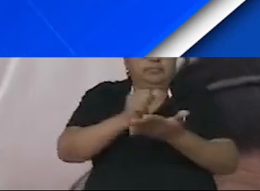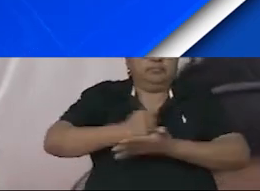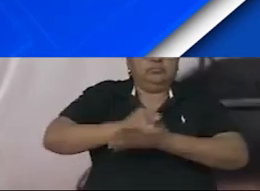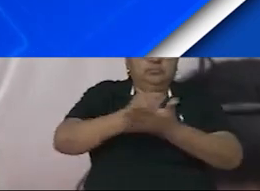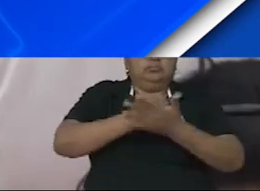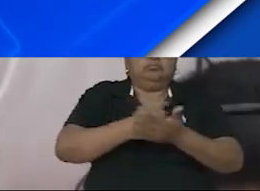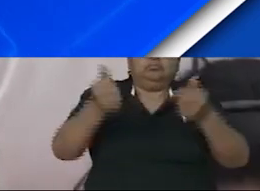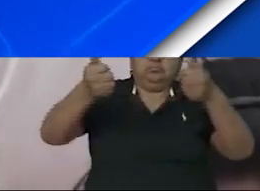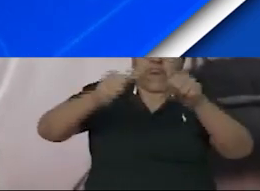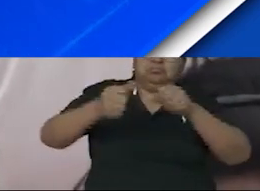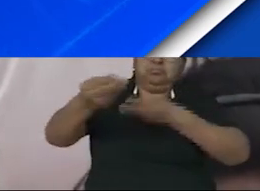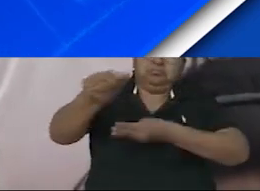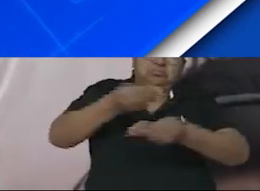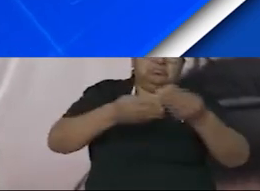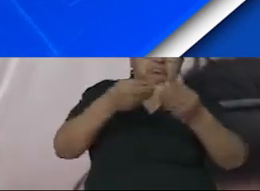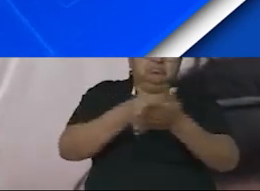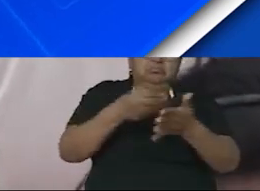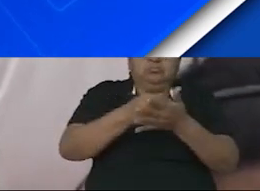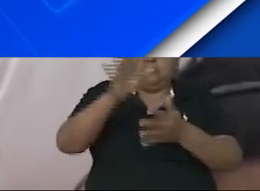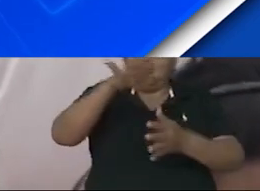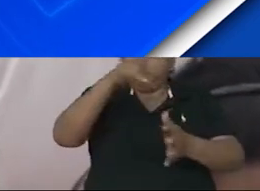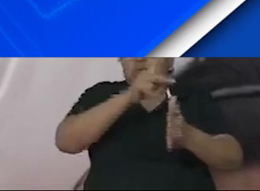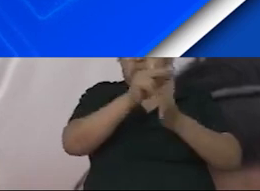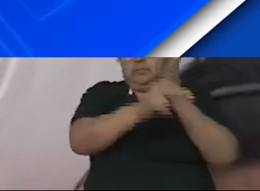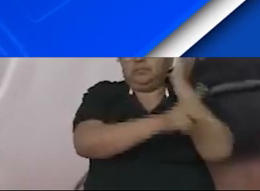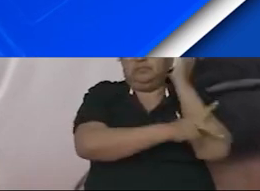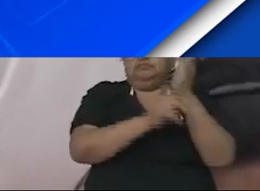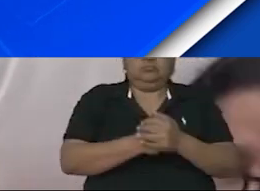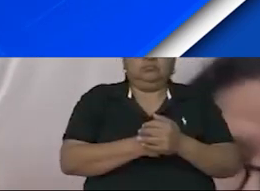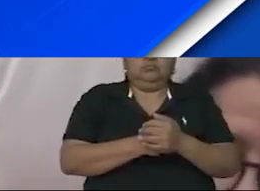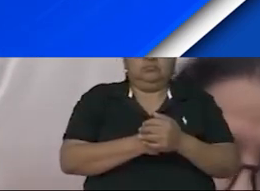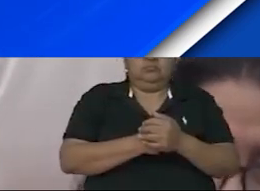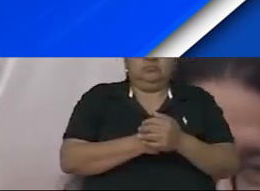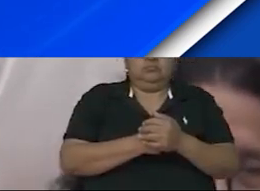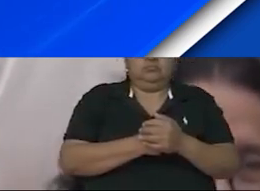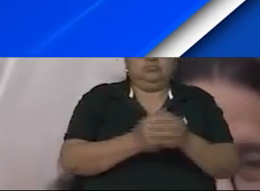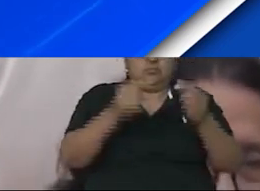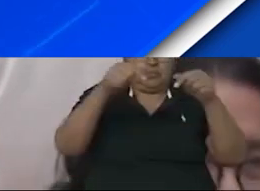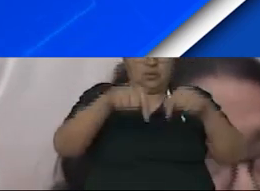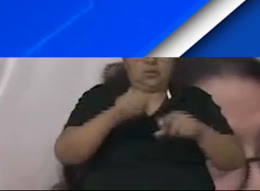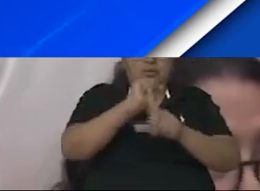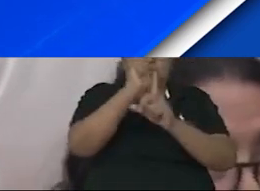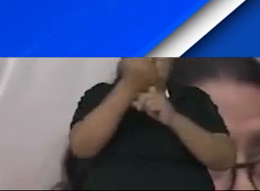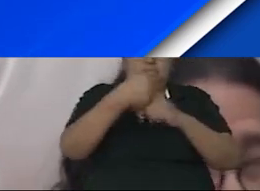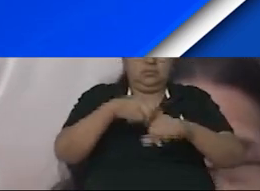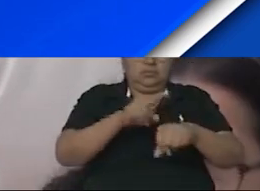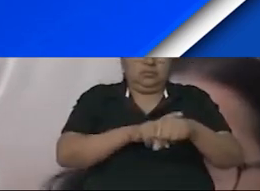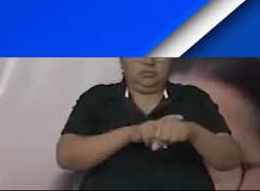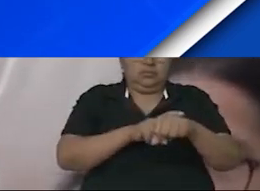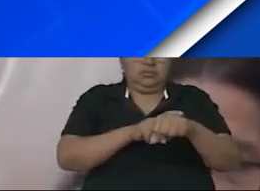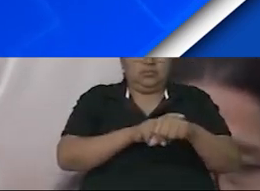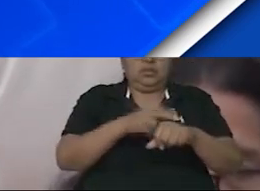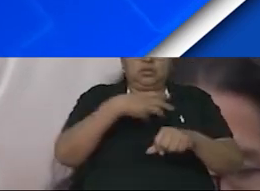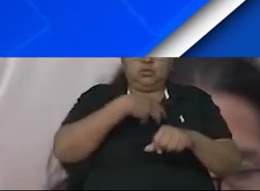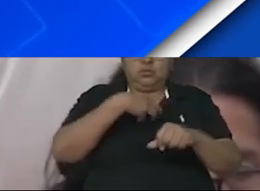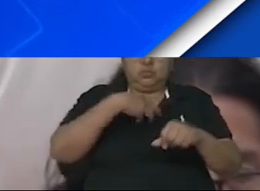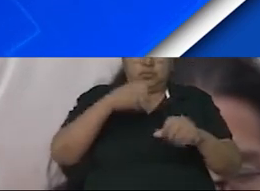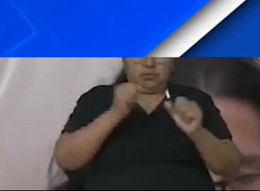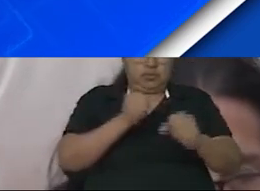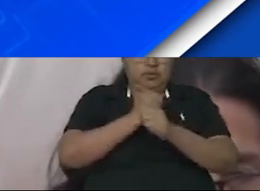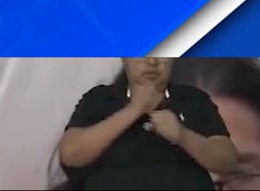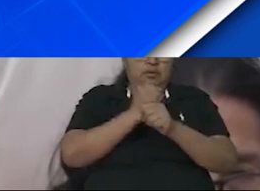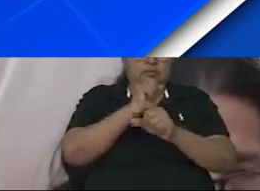y acuerdos comerciales con otros países hermanos. Esta Asamblea Nacional, desde su